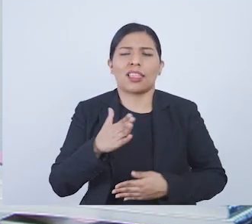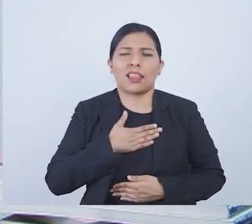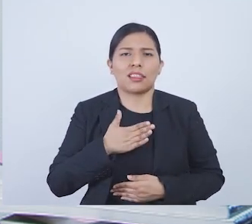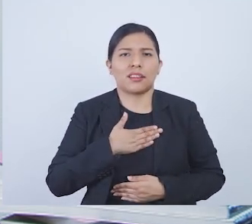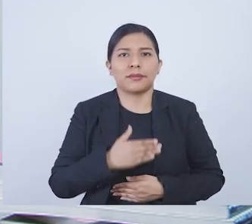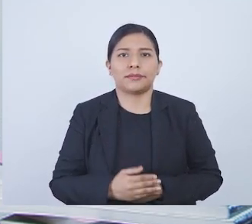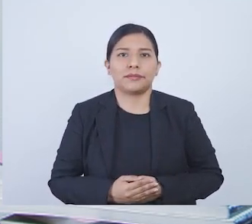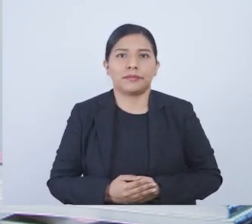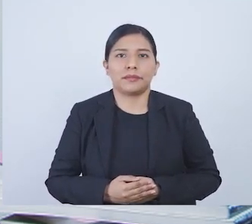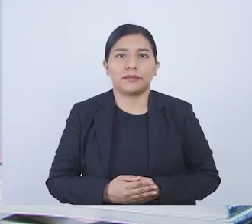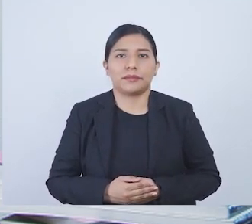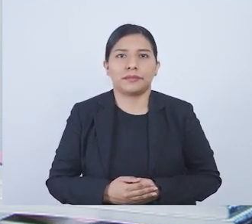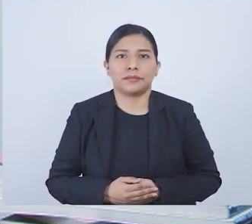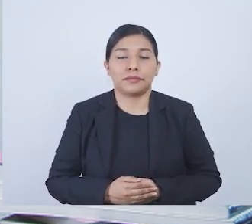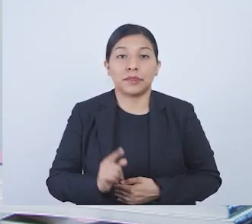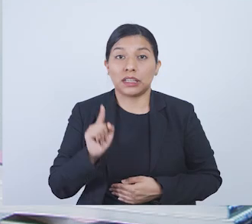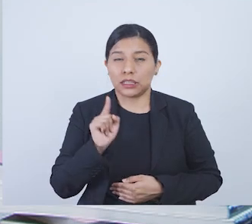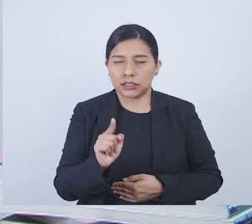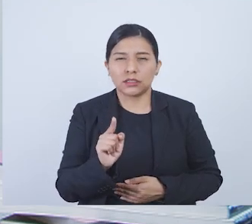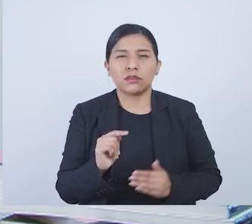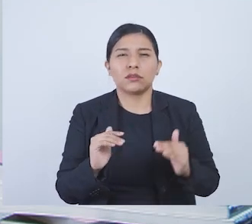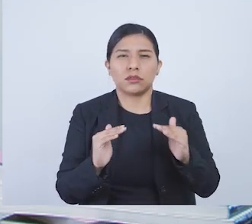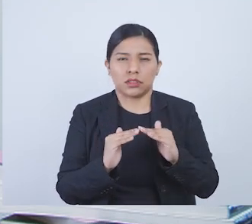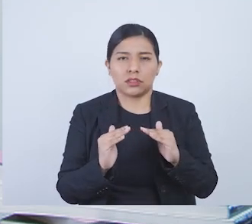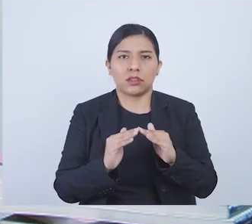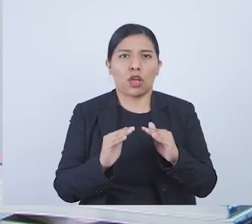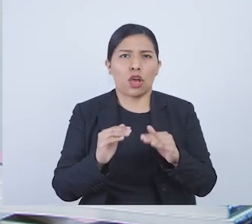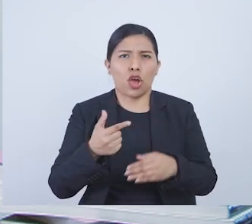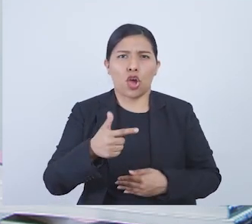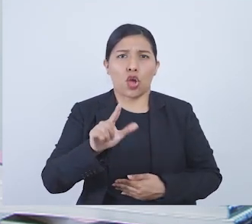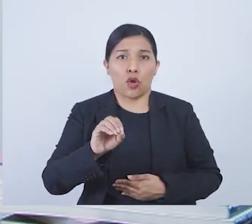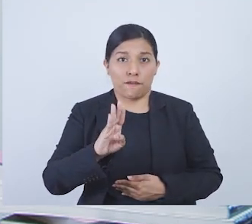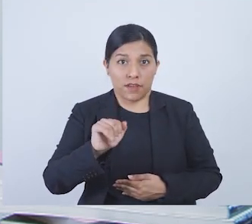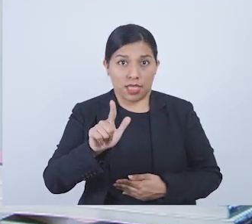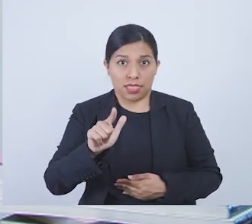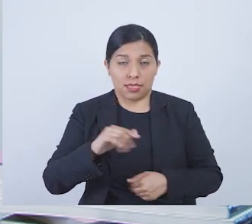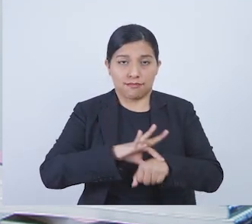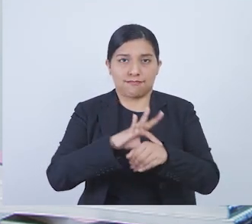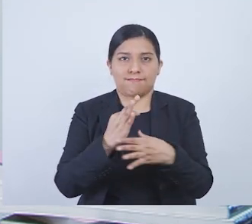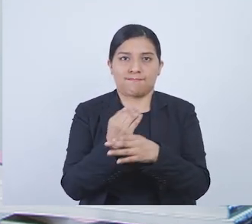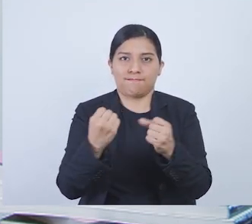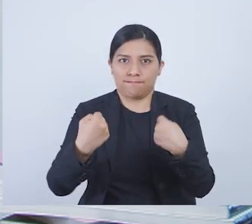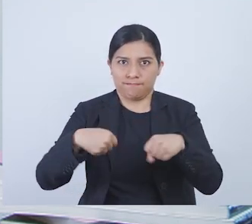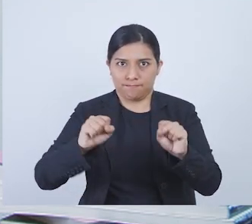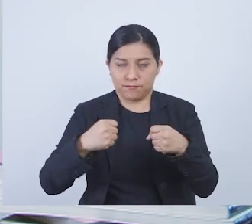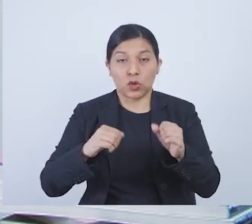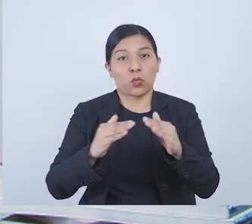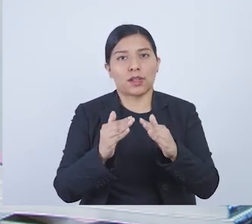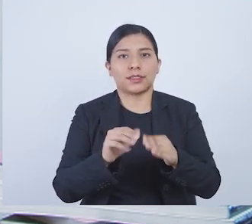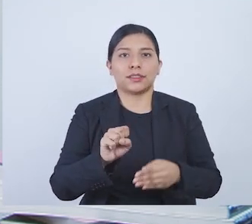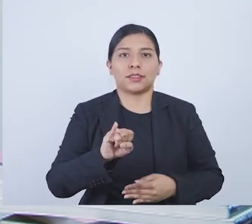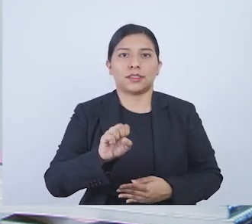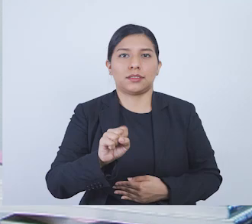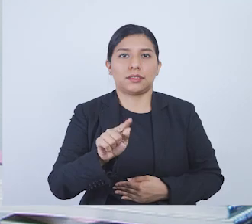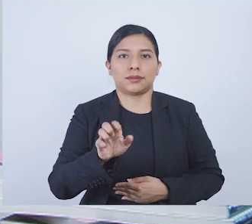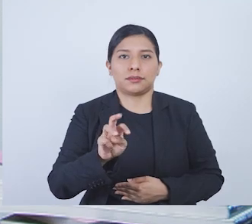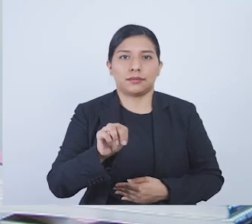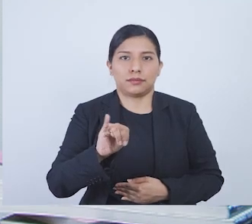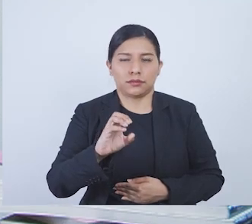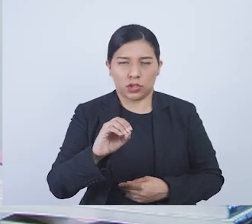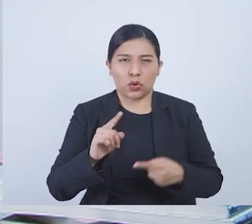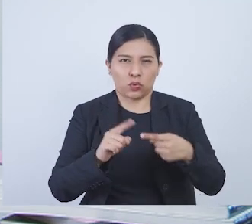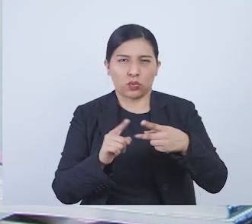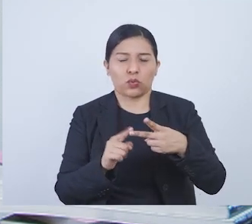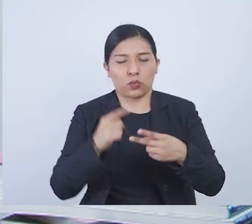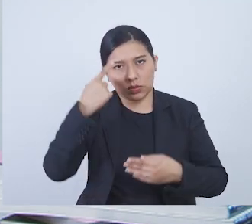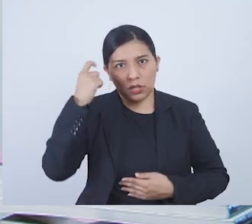integración dinámica, y entre ellos pues está el global de la motricidad y el global sistémico, que son los 2 últimos,